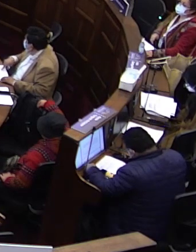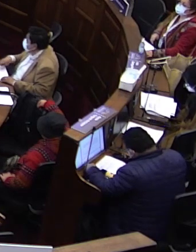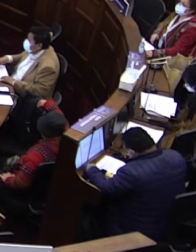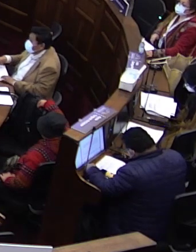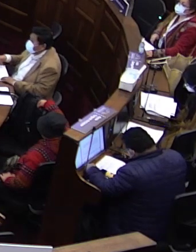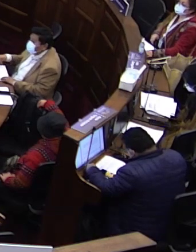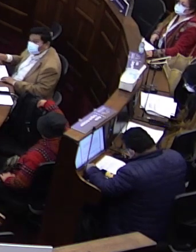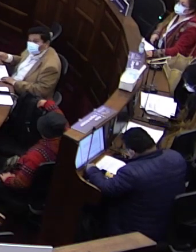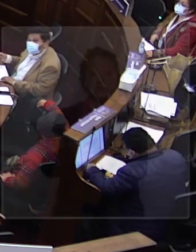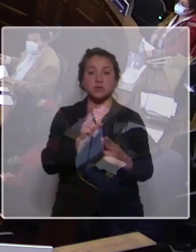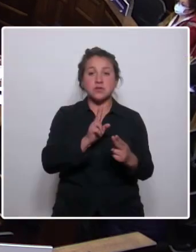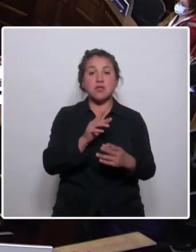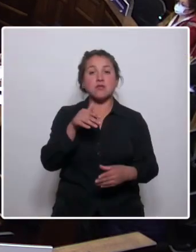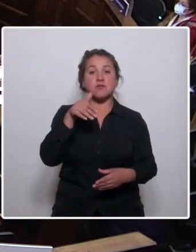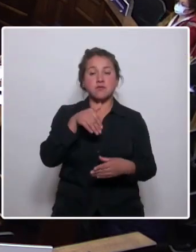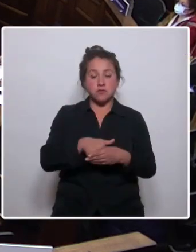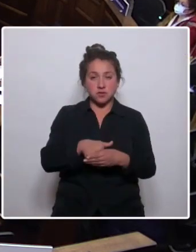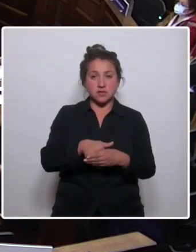Resultado de la votación,